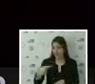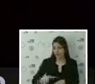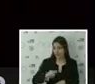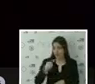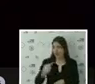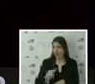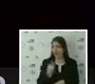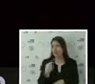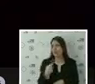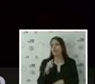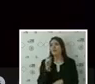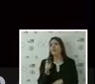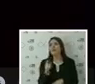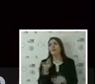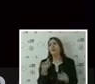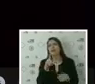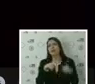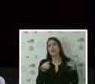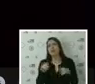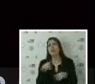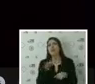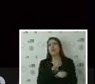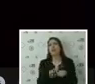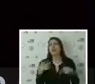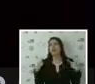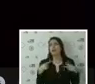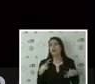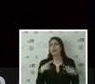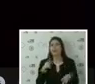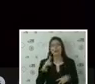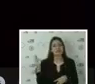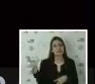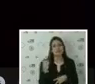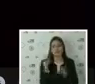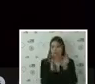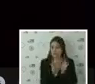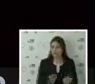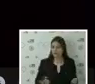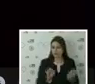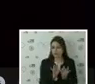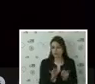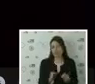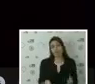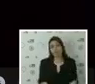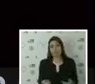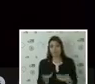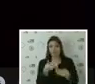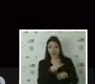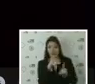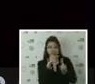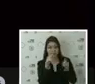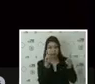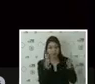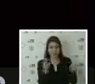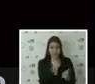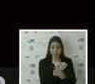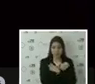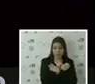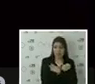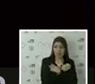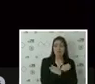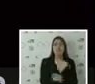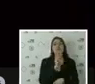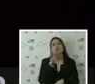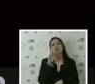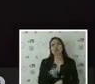definir quiénes son las poblaciones de atención prioritaria, ¿no? Entonces, en cuanto a educación, a mi parecer, creo que podrían ser los niños que